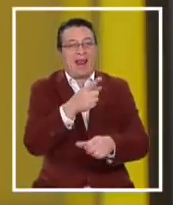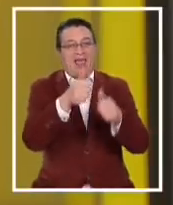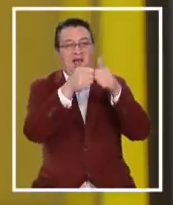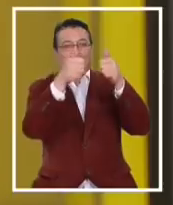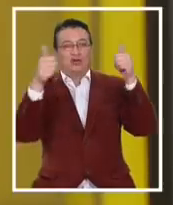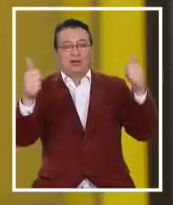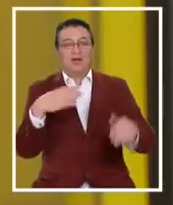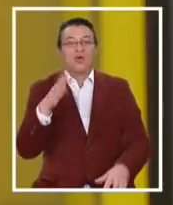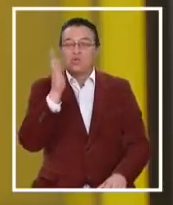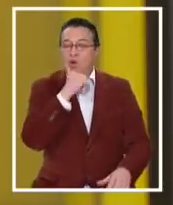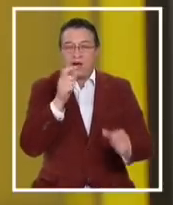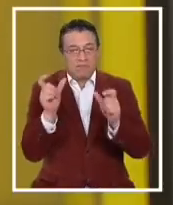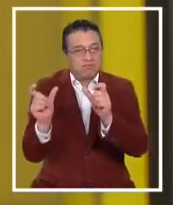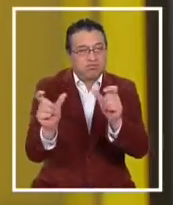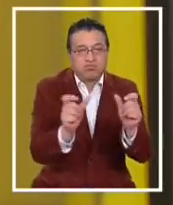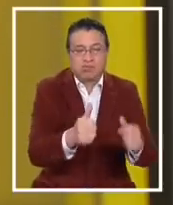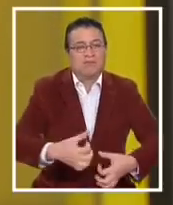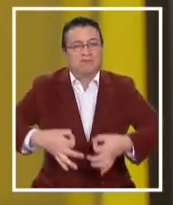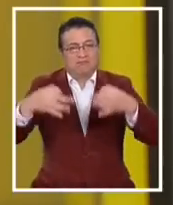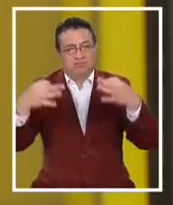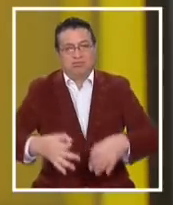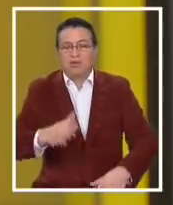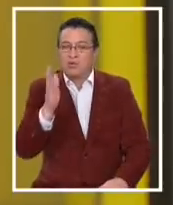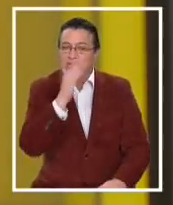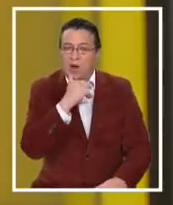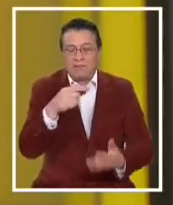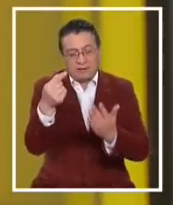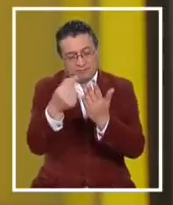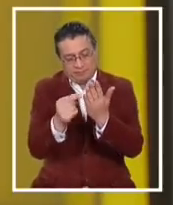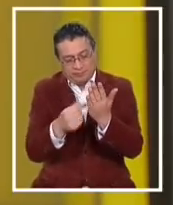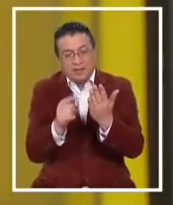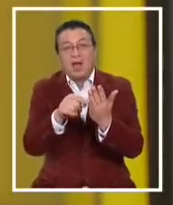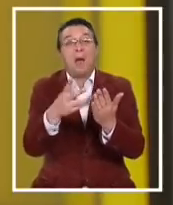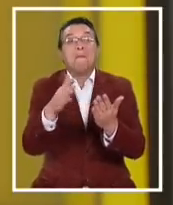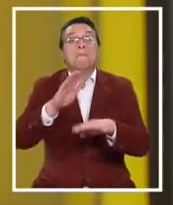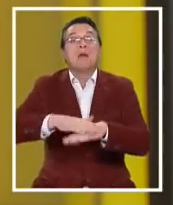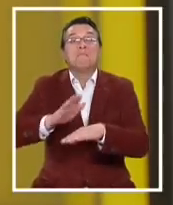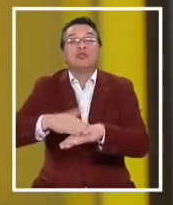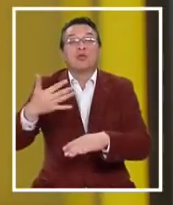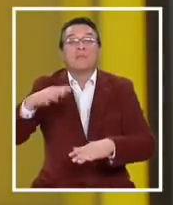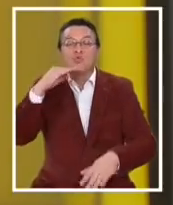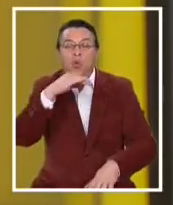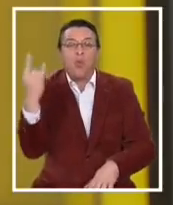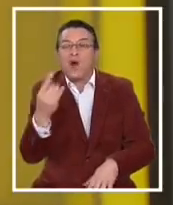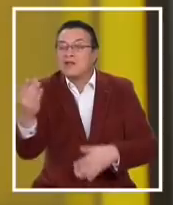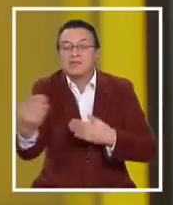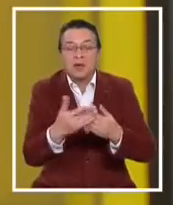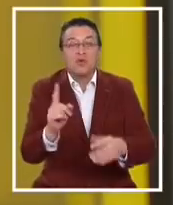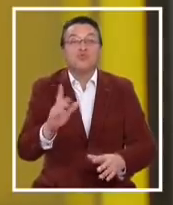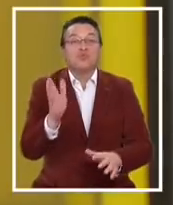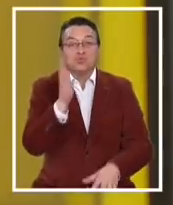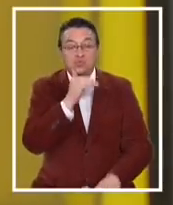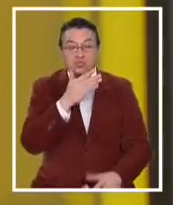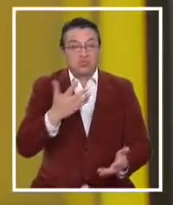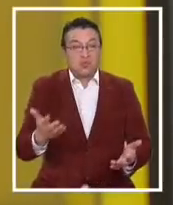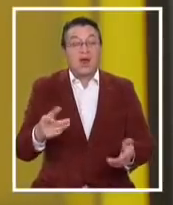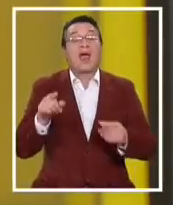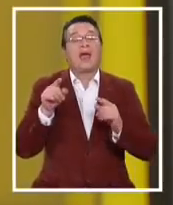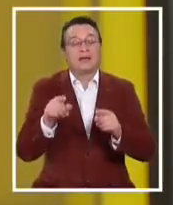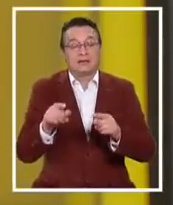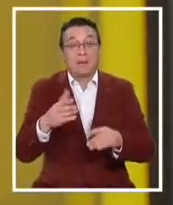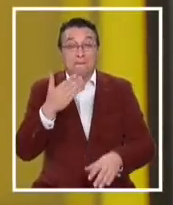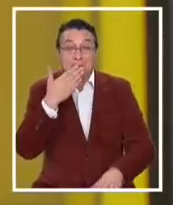no hay fiscalización adecuada, porque no se revisan los permisos de trabajo esenciales. Por lo tanto, si todas esas cosas no mejoran, y ahora